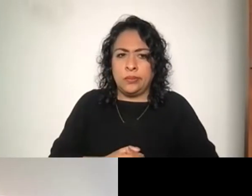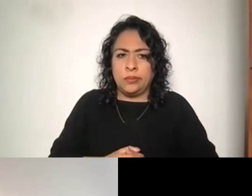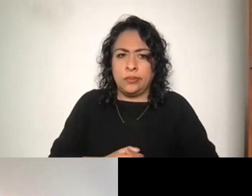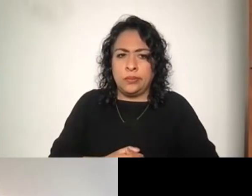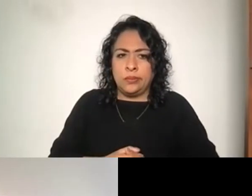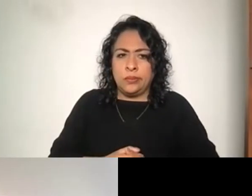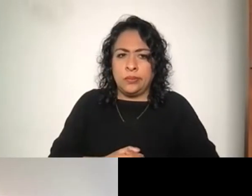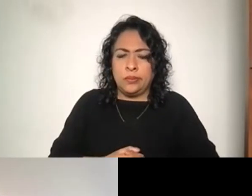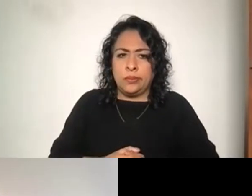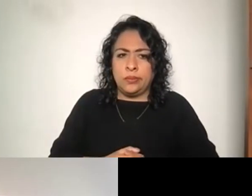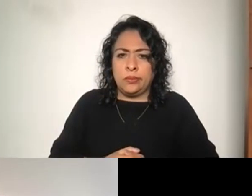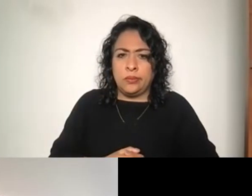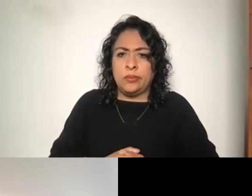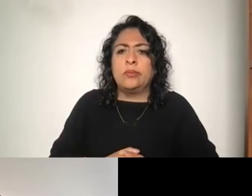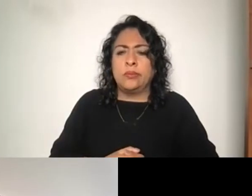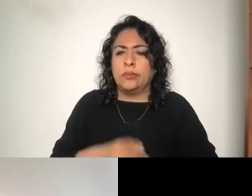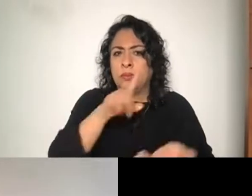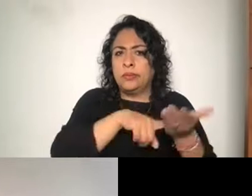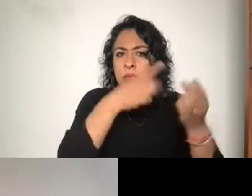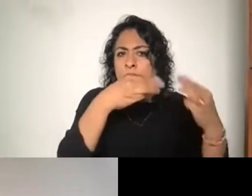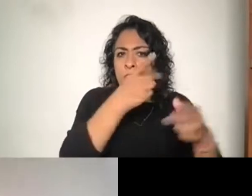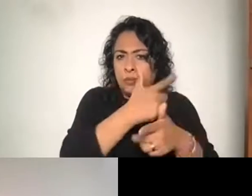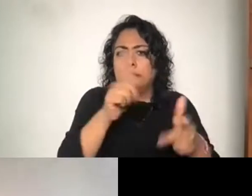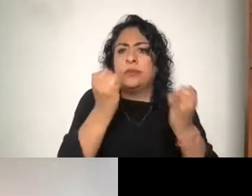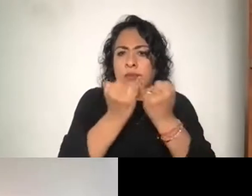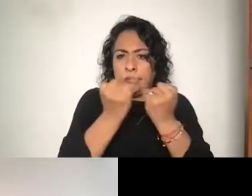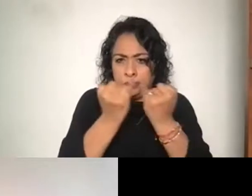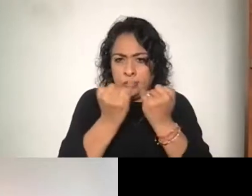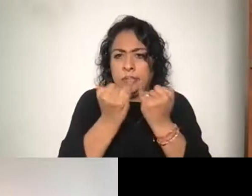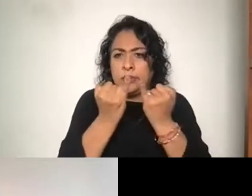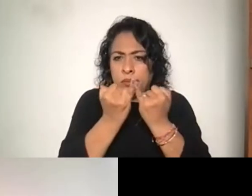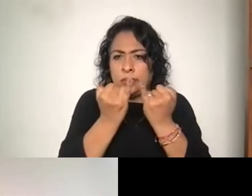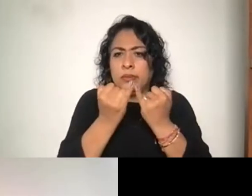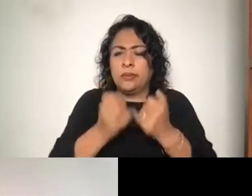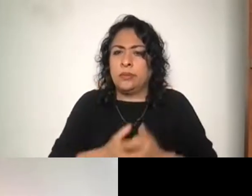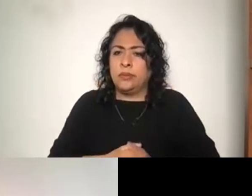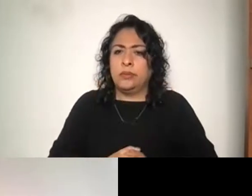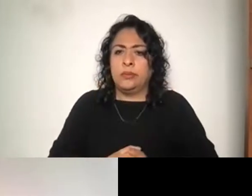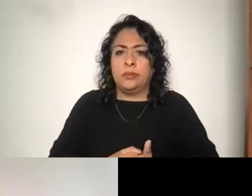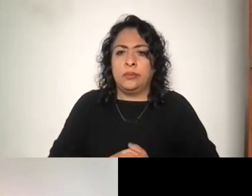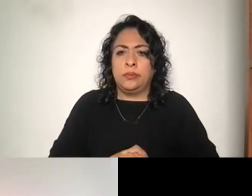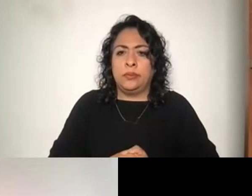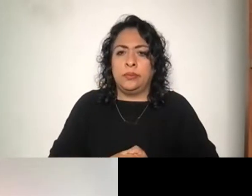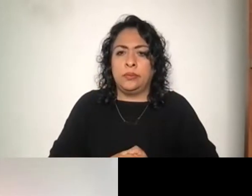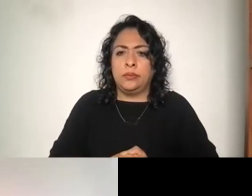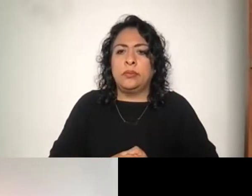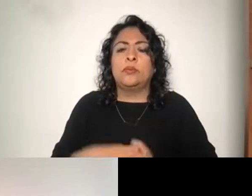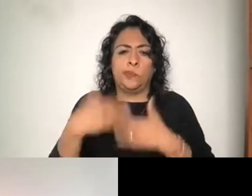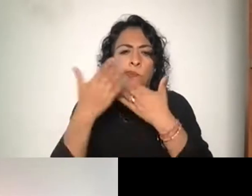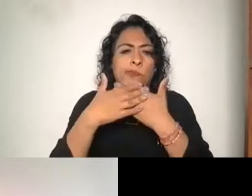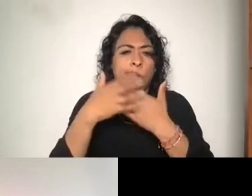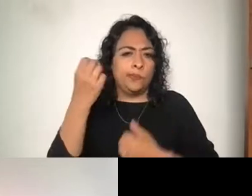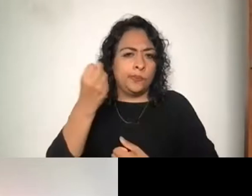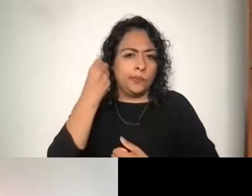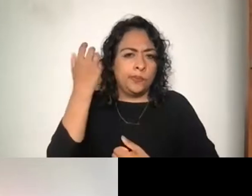a través de pues de Mercado Libre, también estaremos haciendo un webinario de